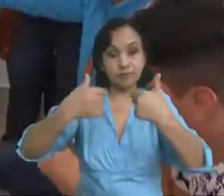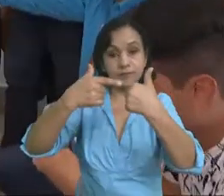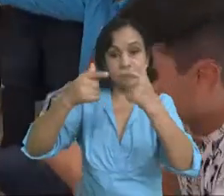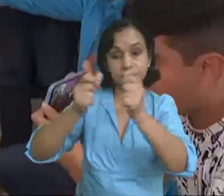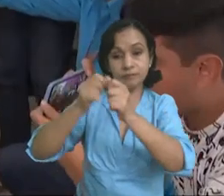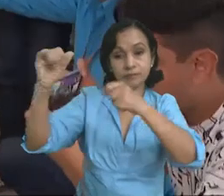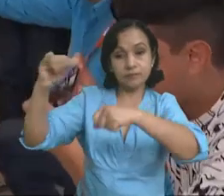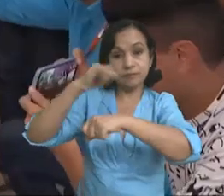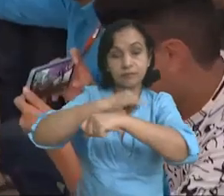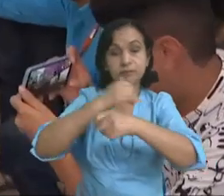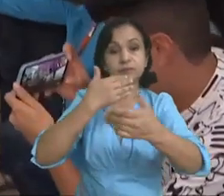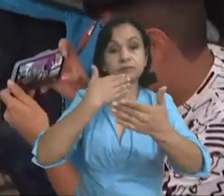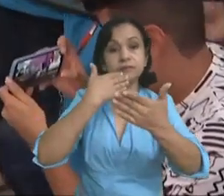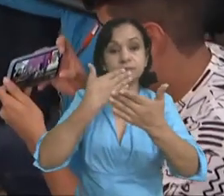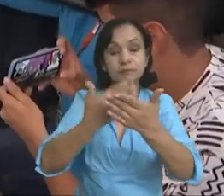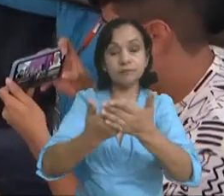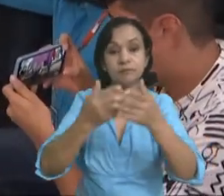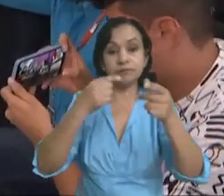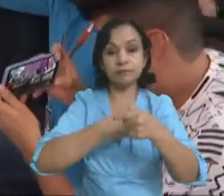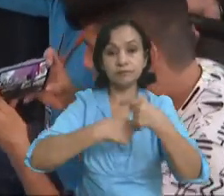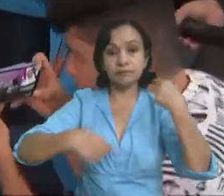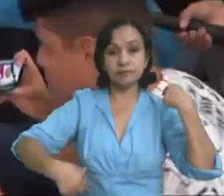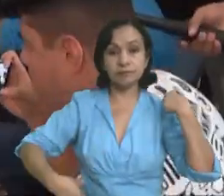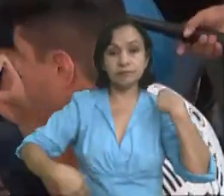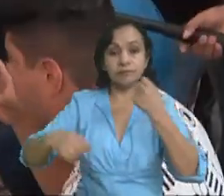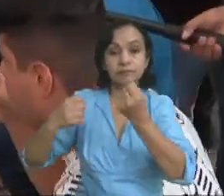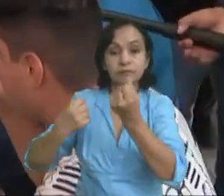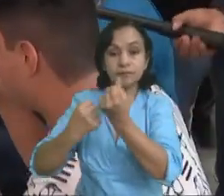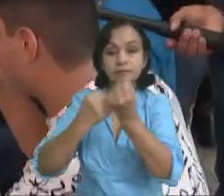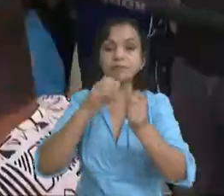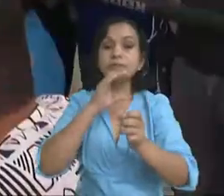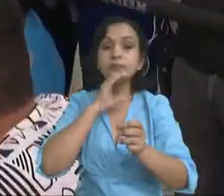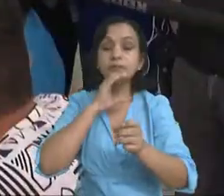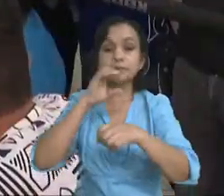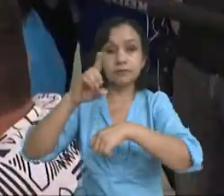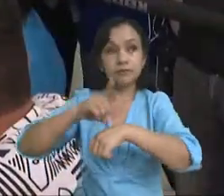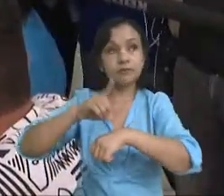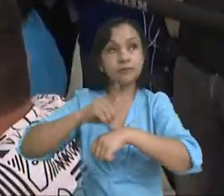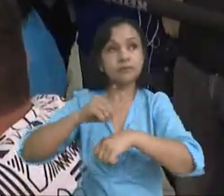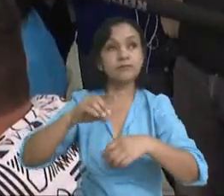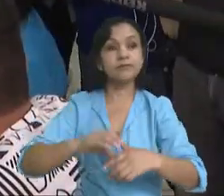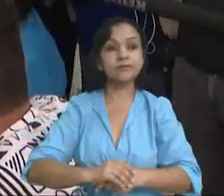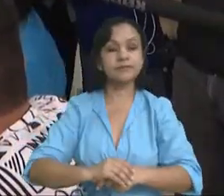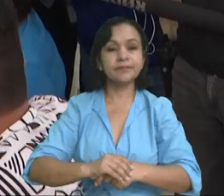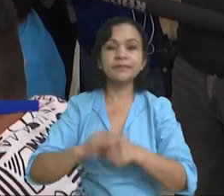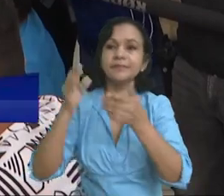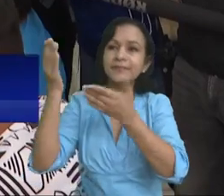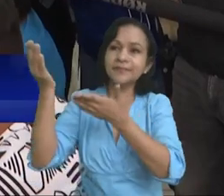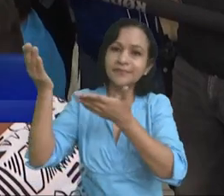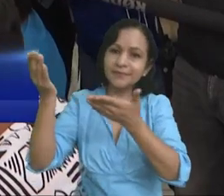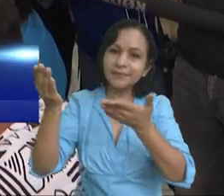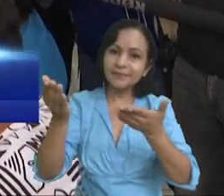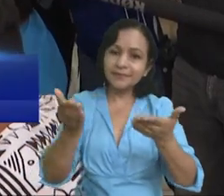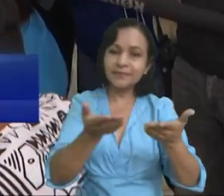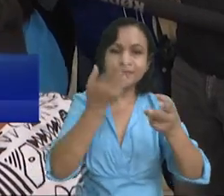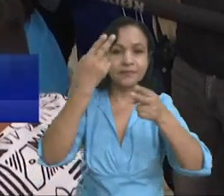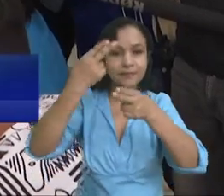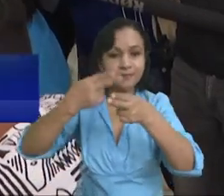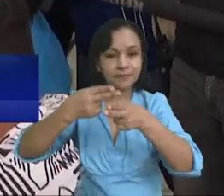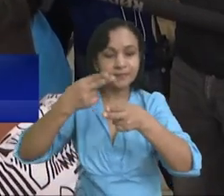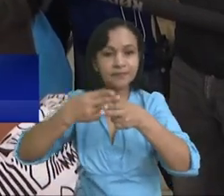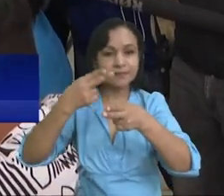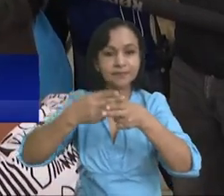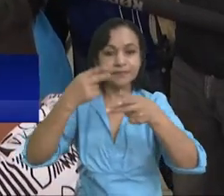y agradeció en nombre de la presidencia a los colaboradores cubanos. Estamos aquí dando la bienvenida en nombre